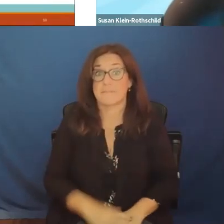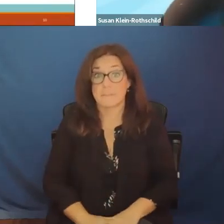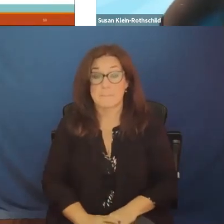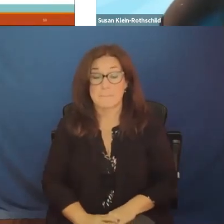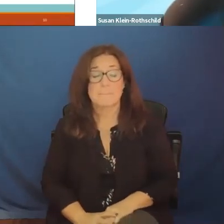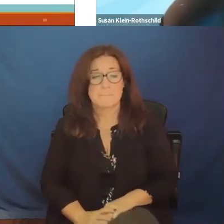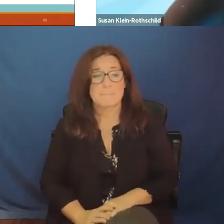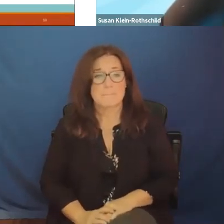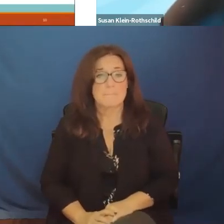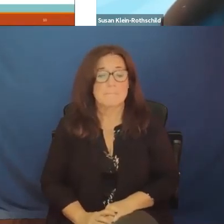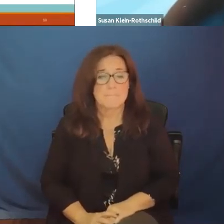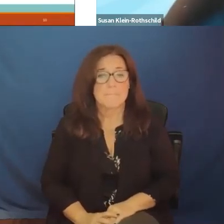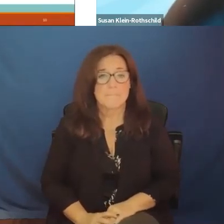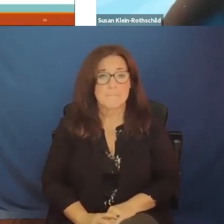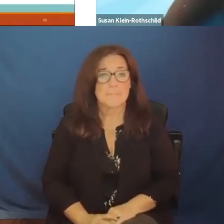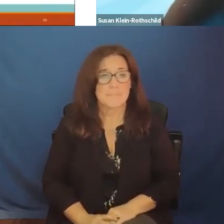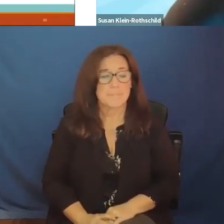y